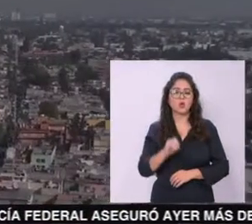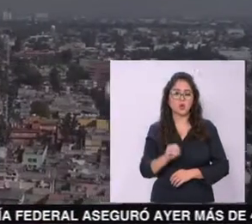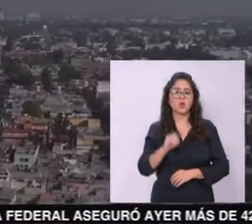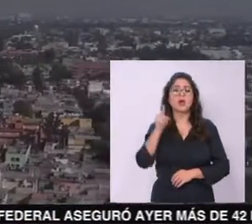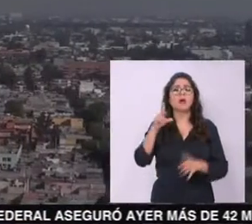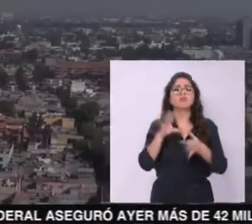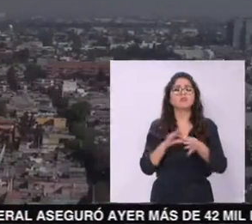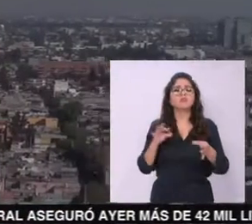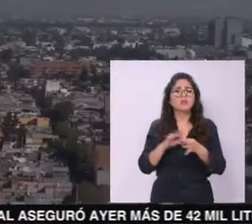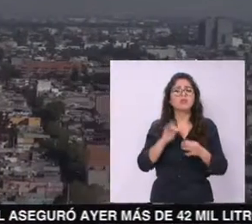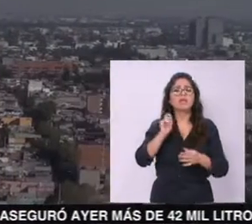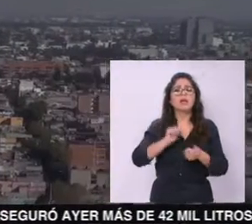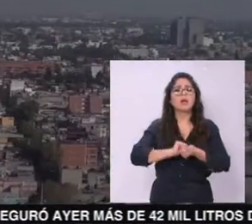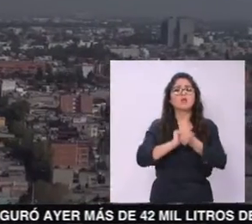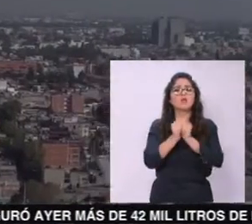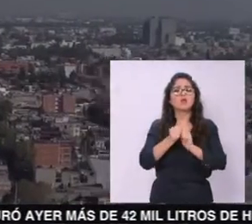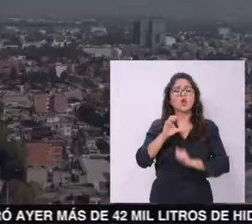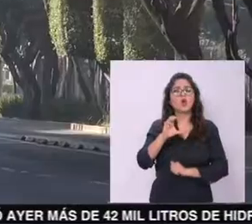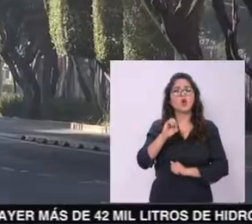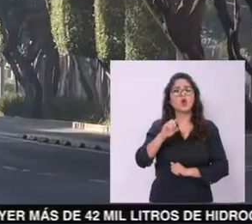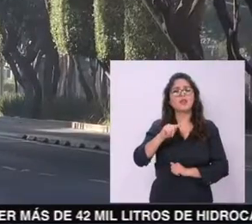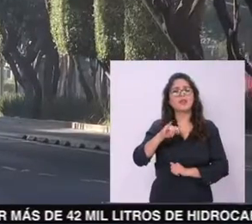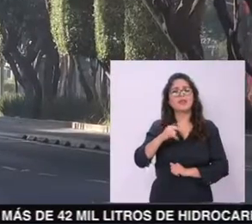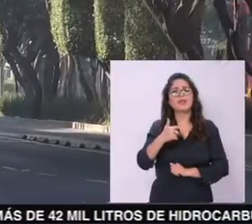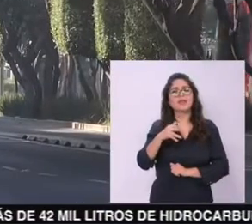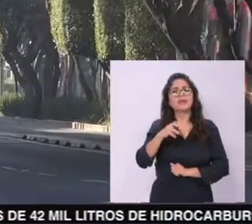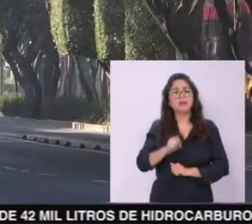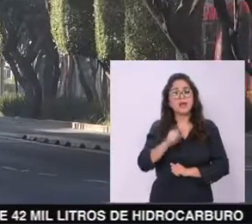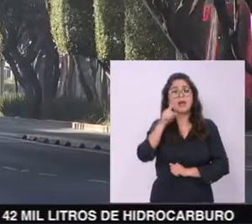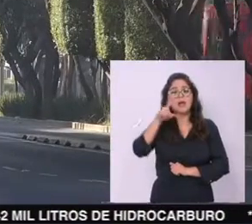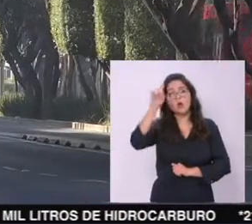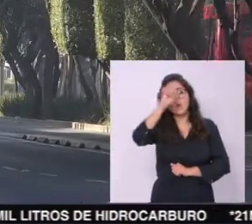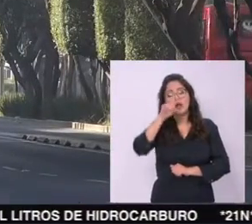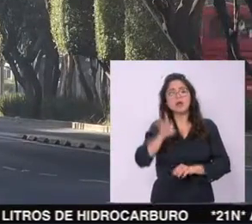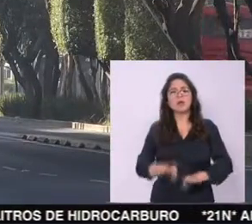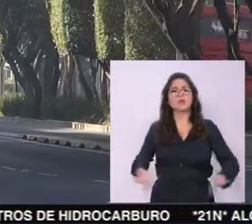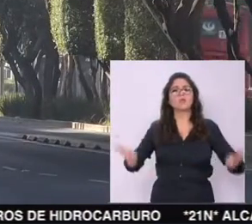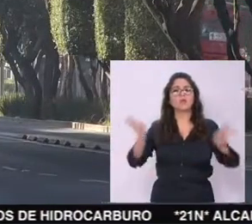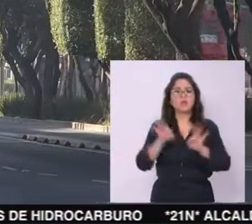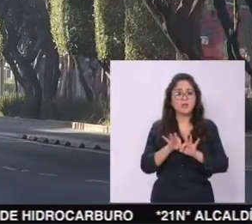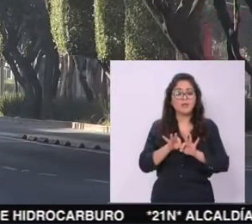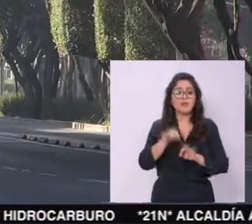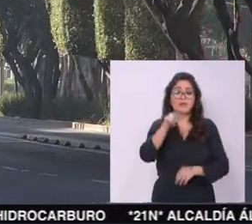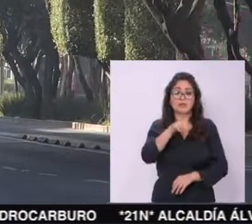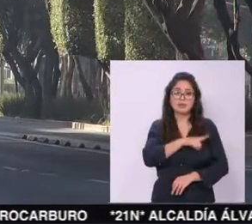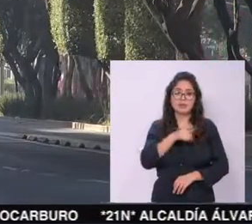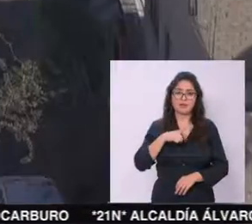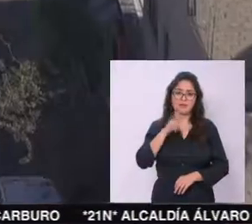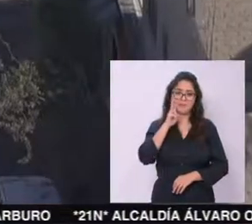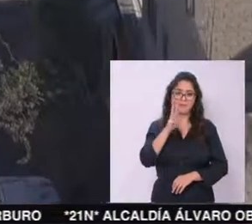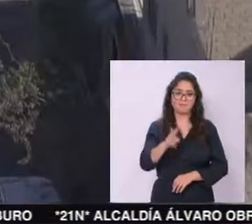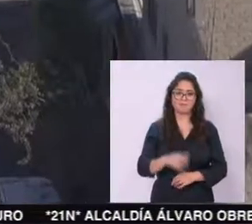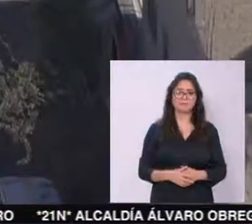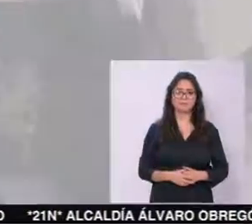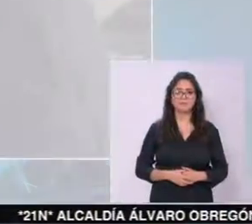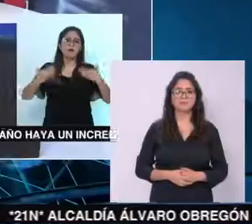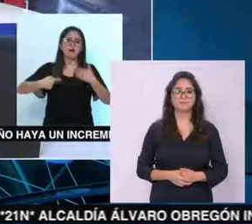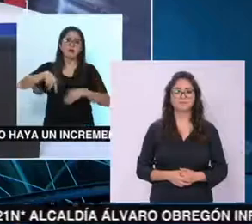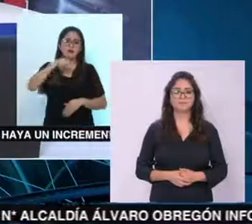habló sobre las causas de la contingencia y también dio algunas recomendaciones importantes que, bueno, pues usted debe escuchar en esta mañana.